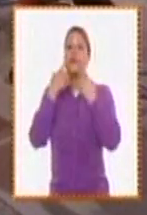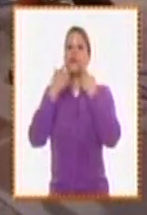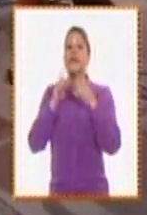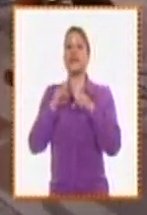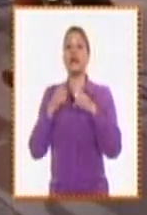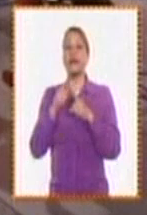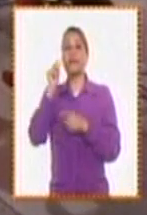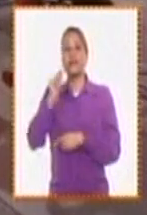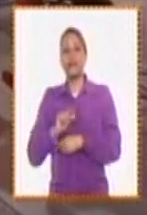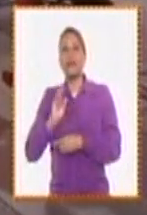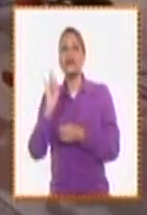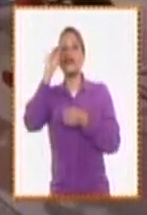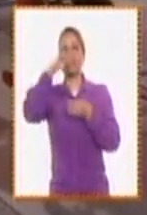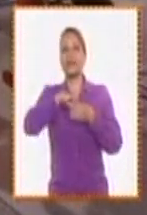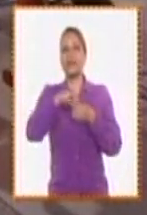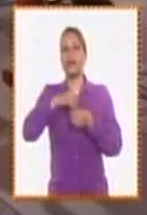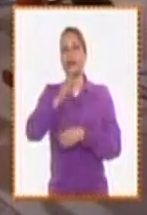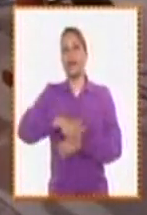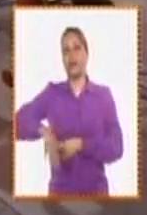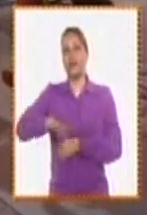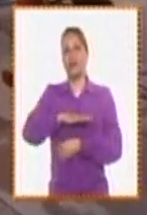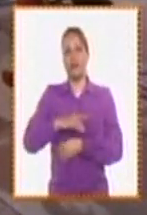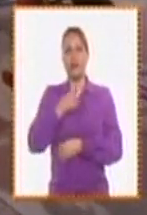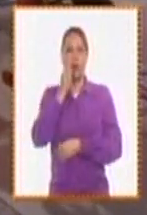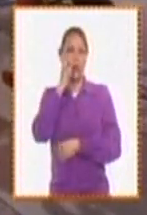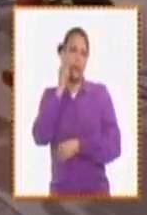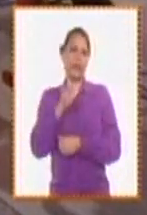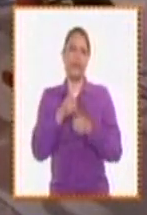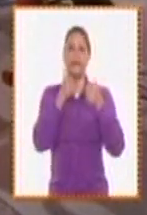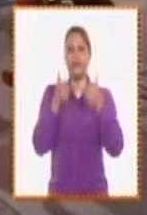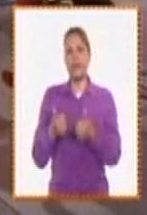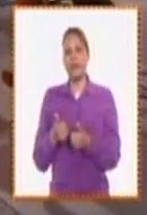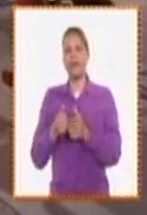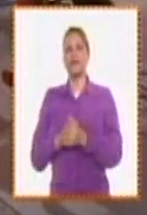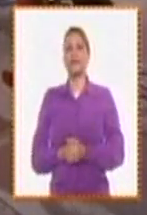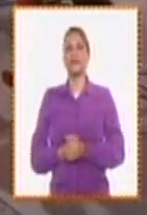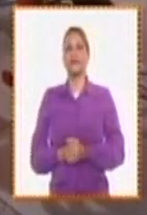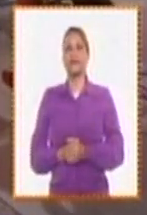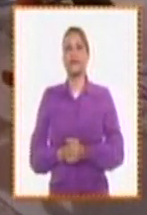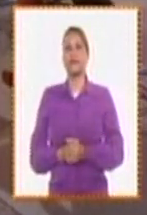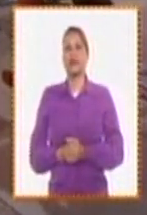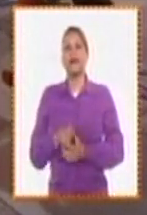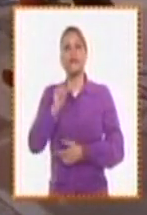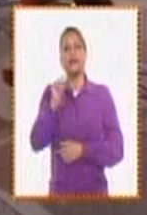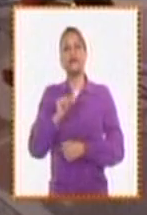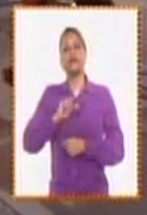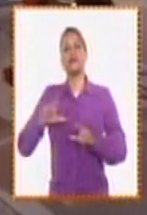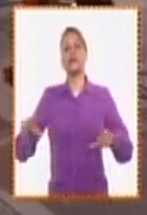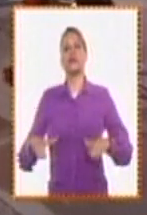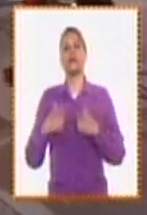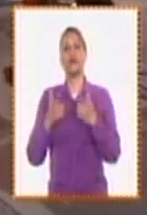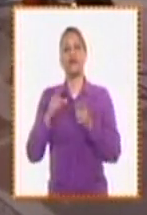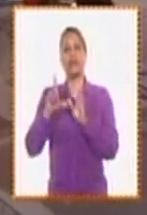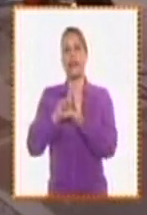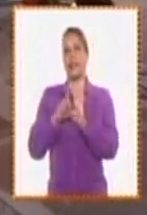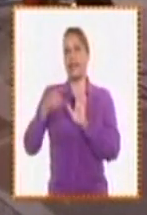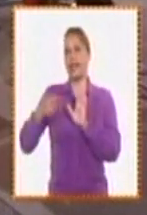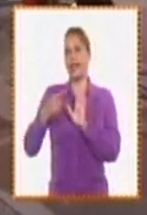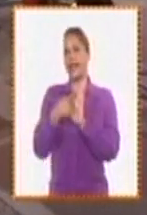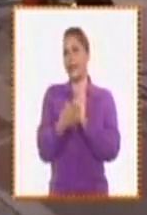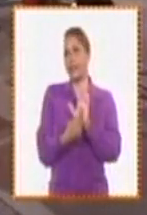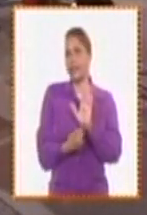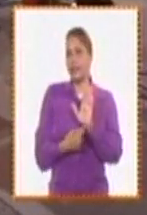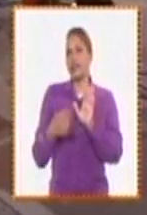personas se reintegren a la sociedad como hombres de bien, como hombres que cumplan las leyes que tiene